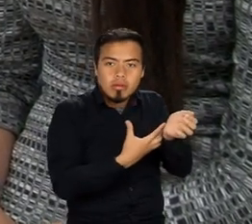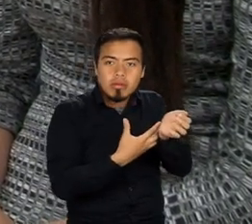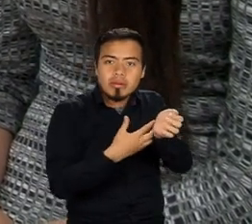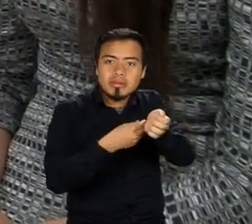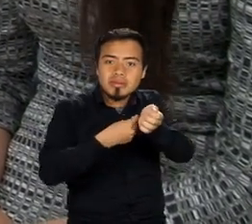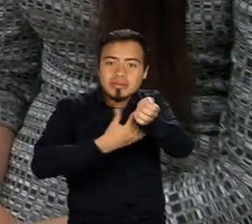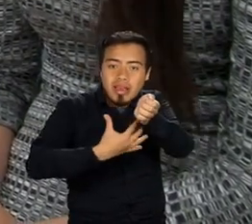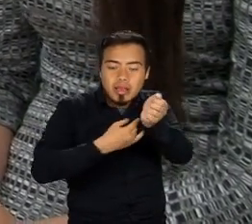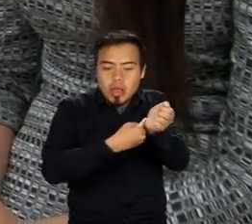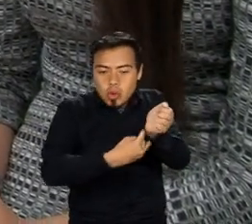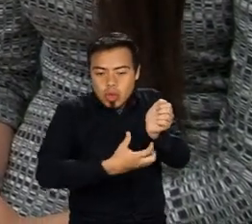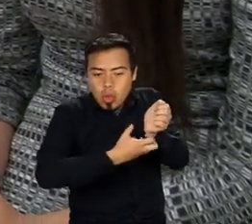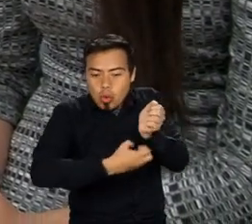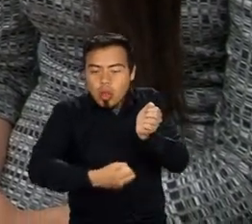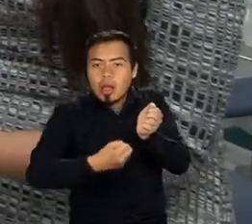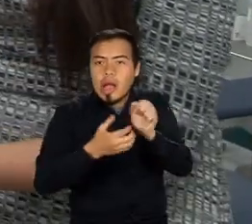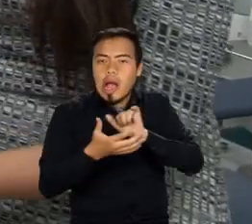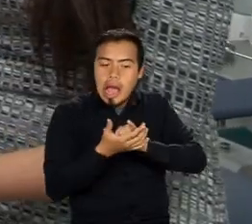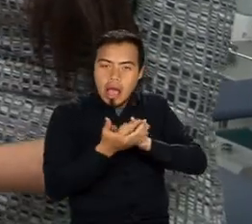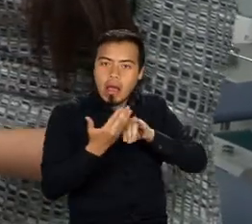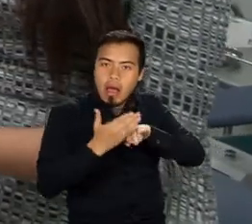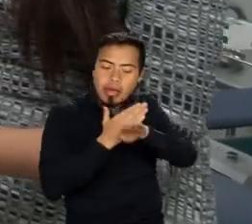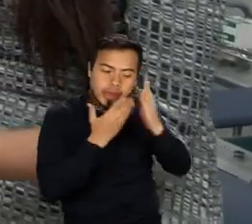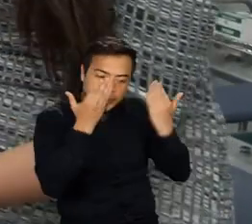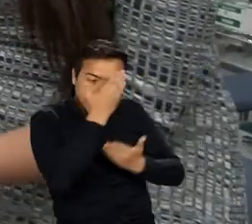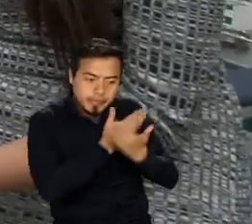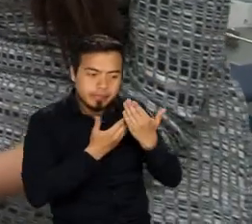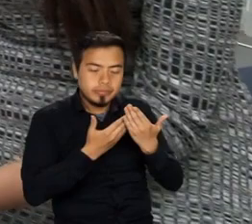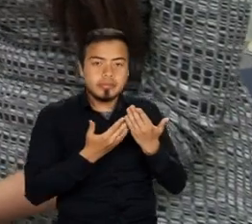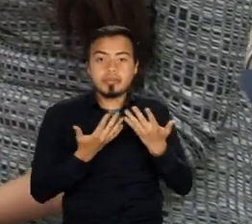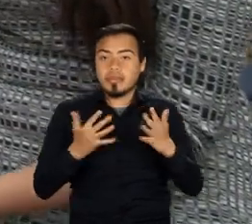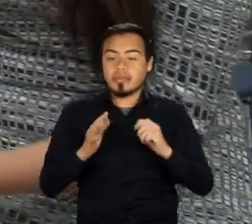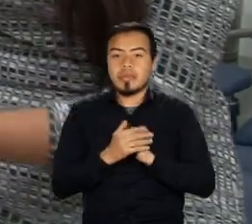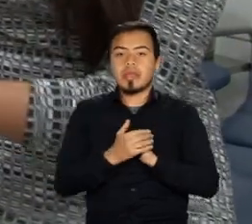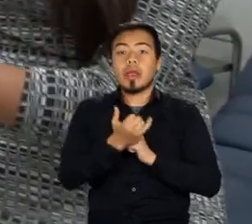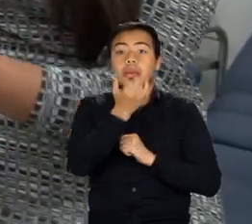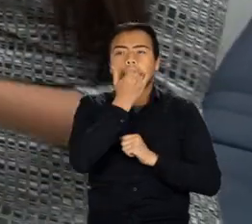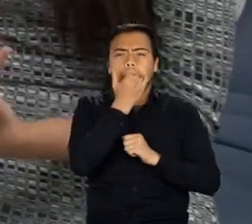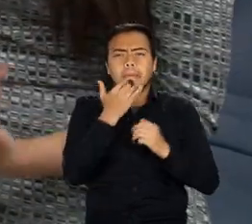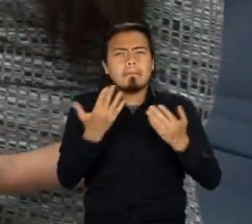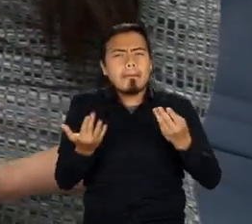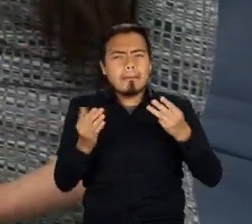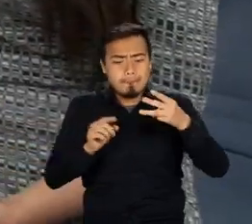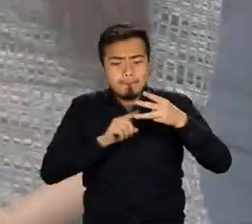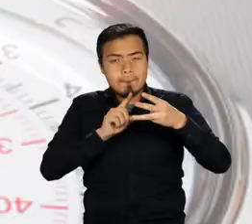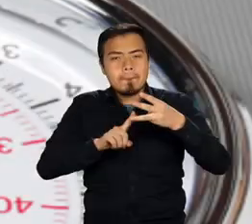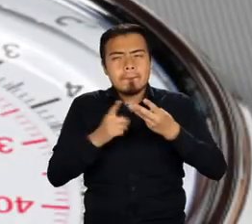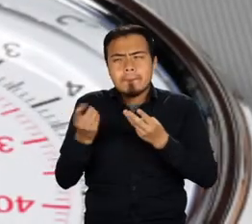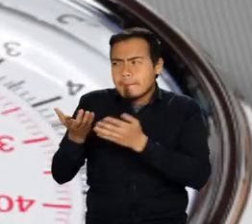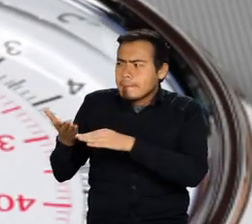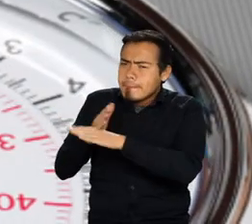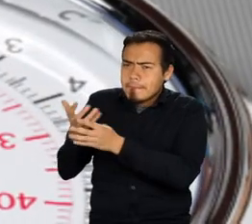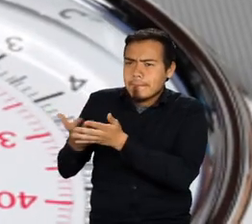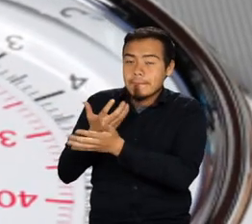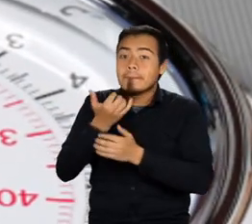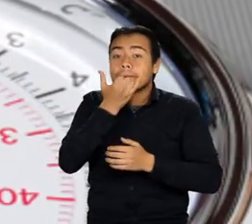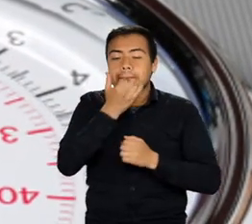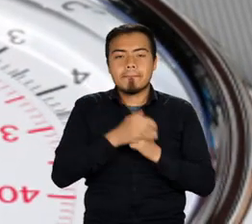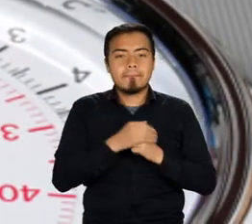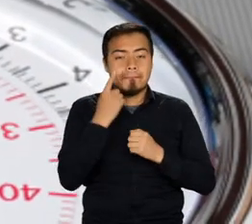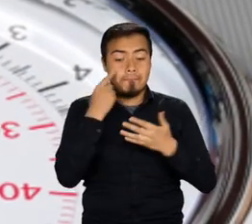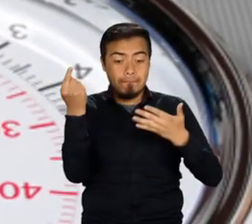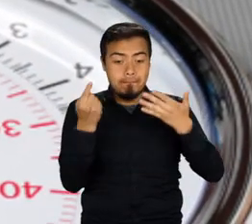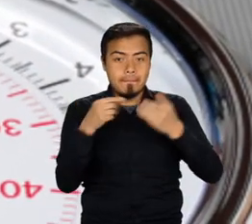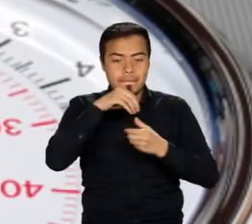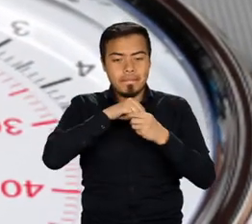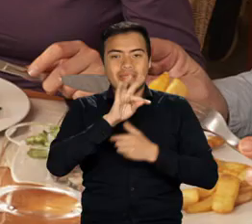extracción de la sangre le hacemos pruebas. ¿Y cuáles serían esos requisitos que le piden a uno como donante? Tener un peso mayor de